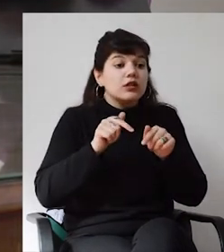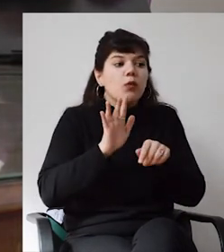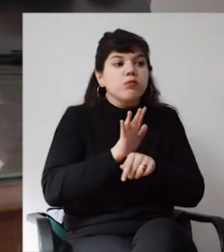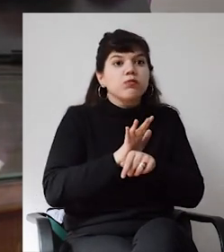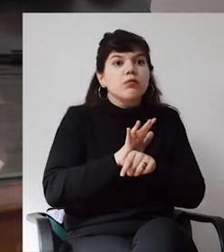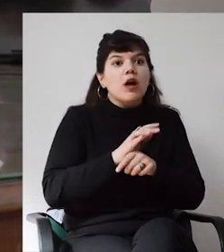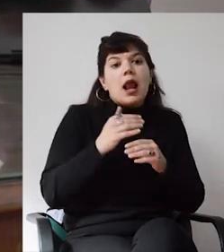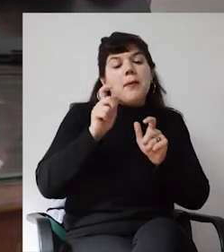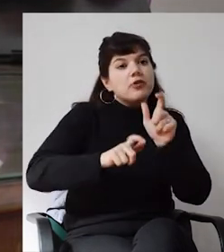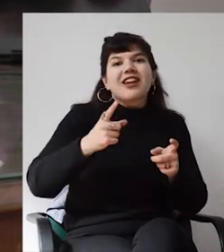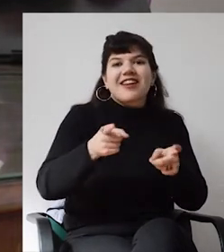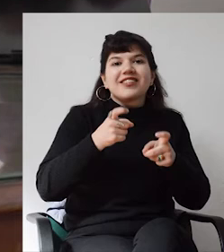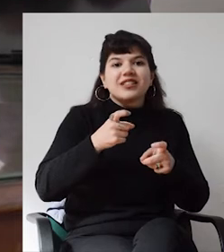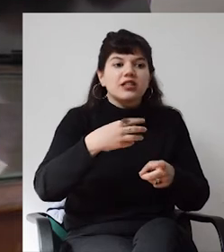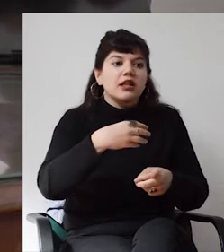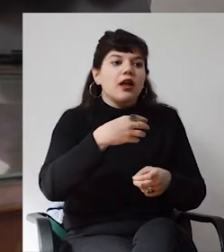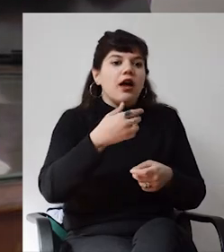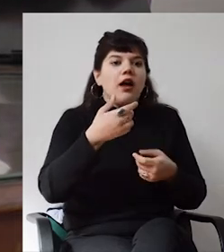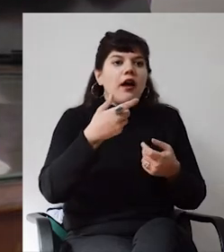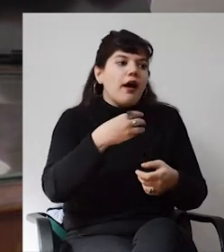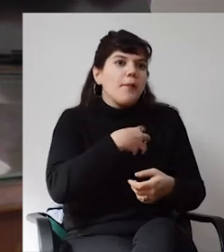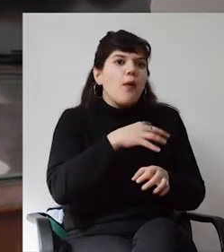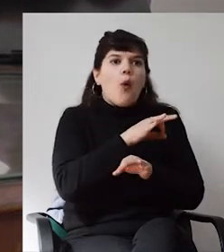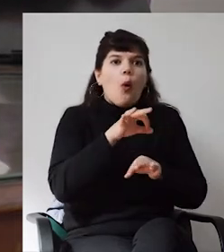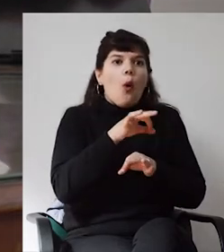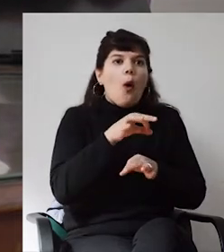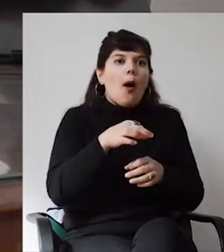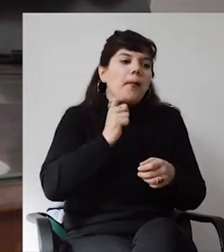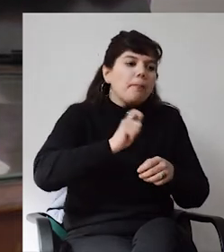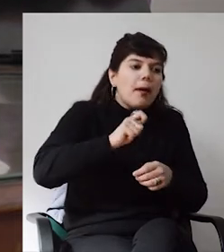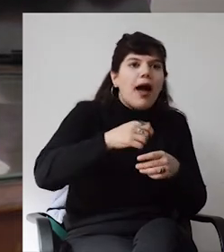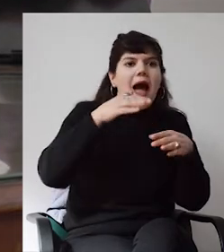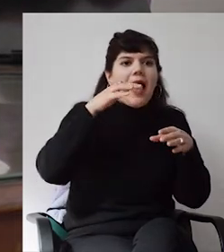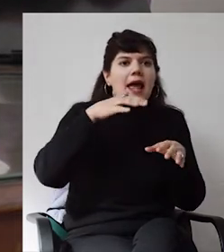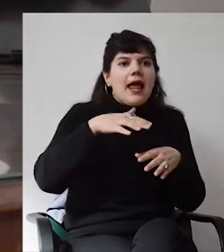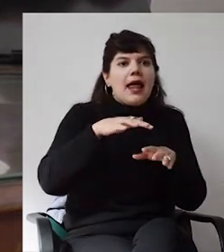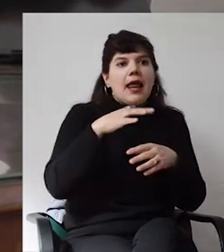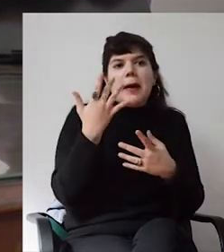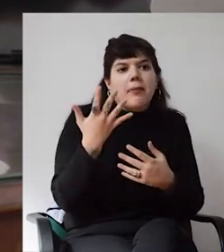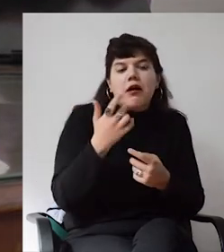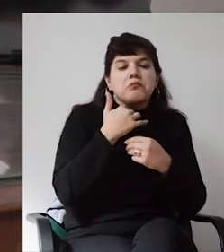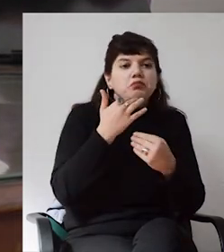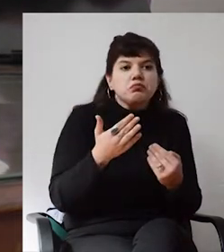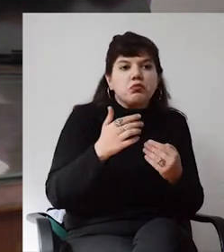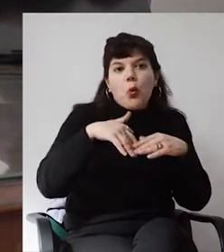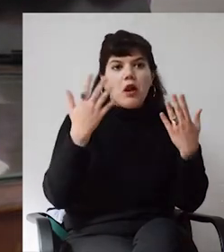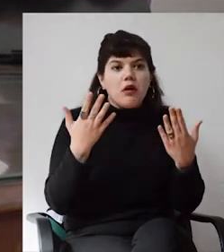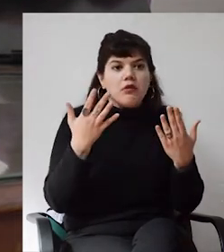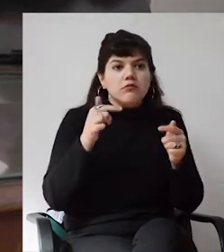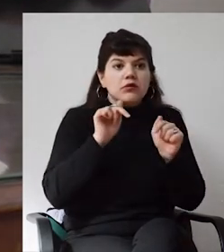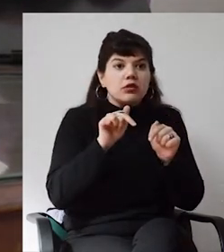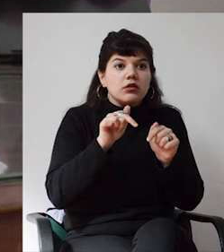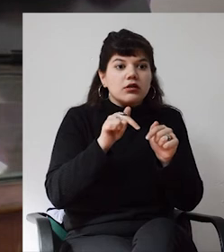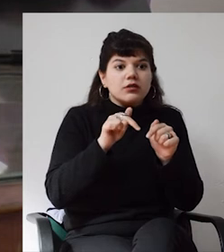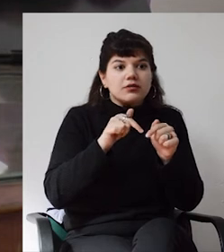Es como un marcapaso, es como un clavo en la pierna. En realidad, esto nos mete en